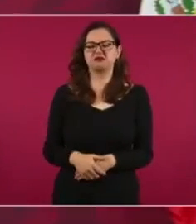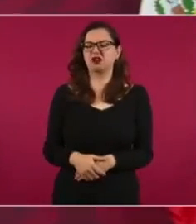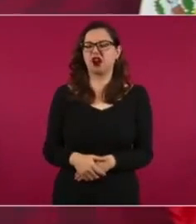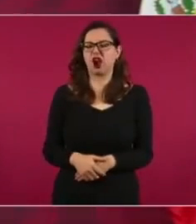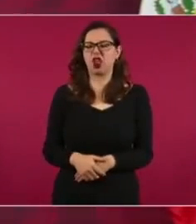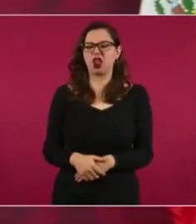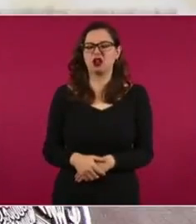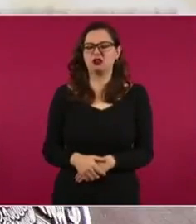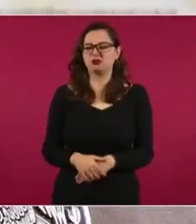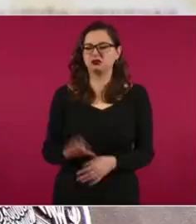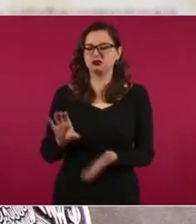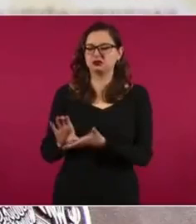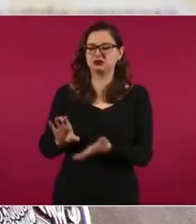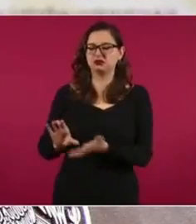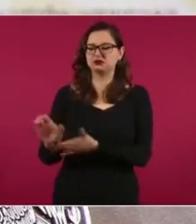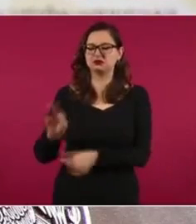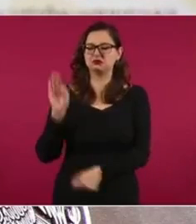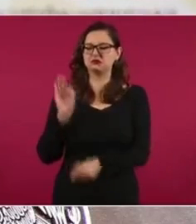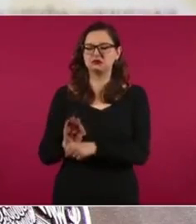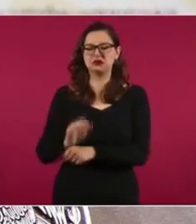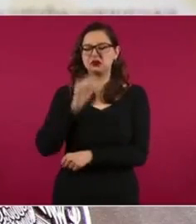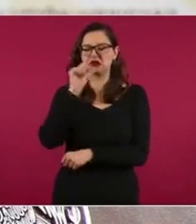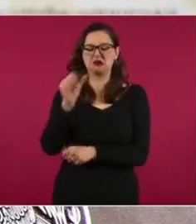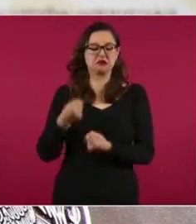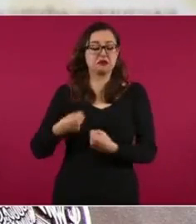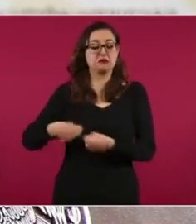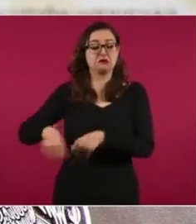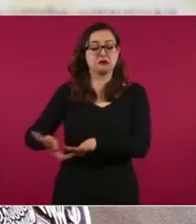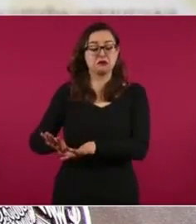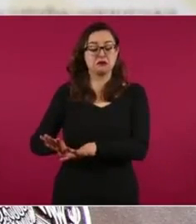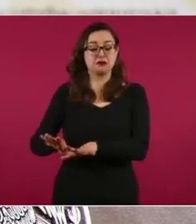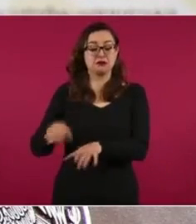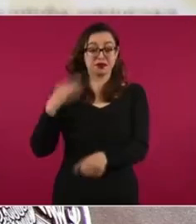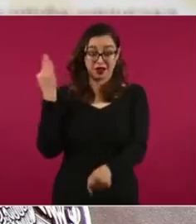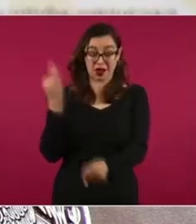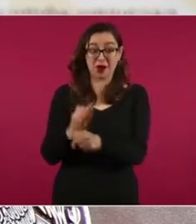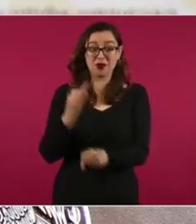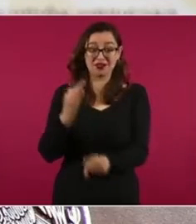tendríamos una inflación del 14%,